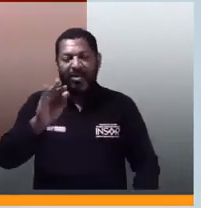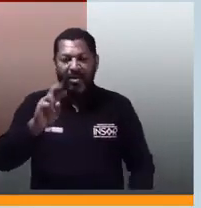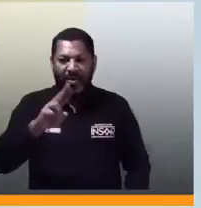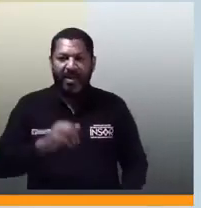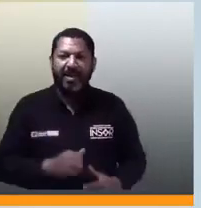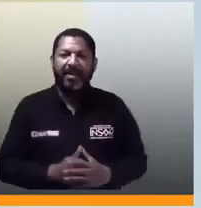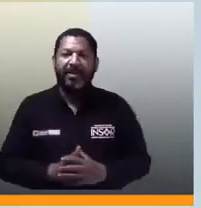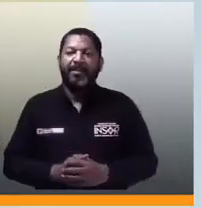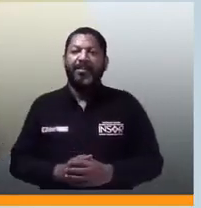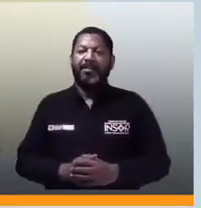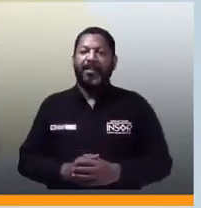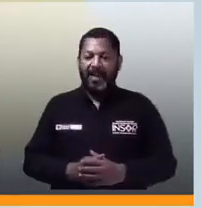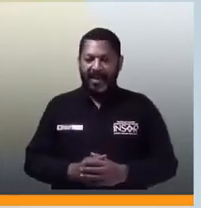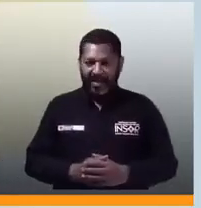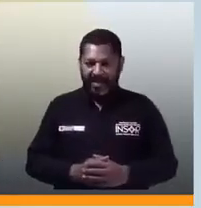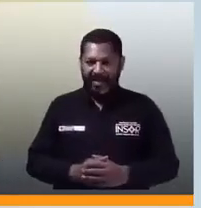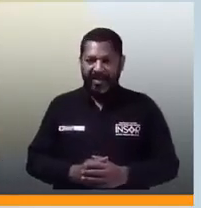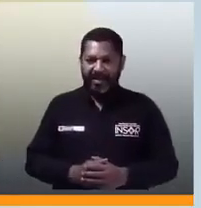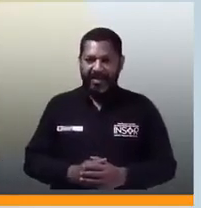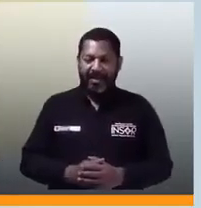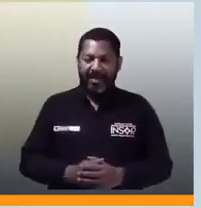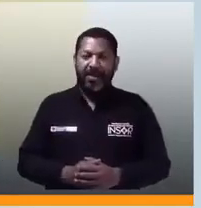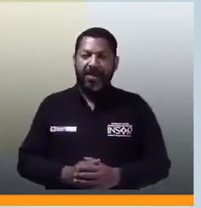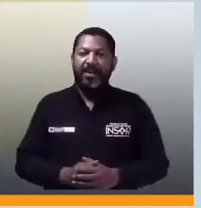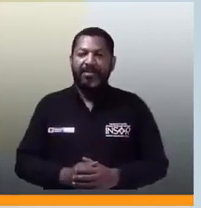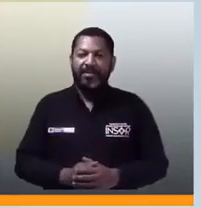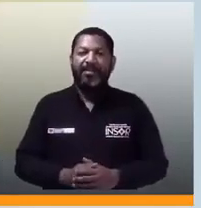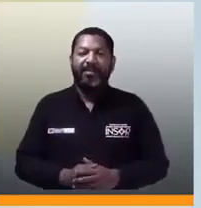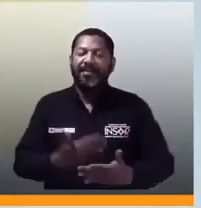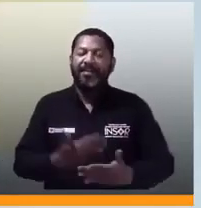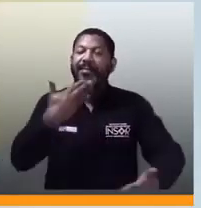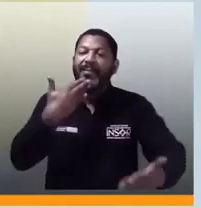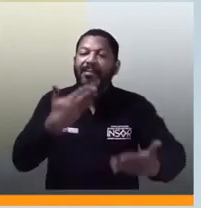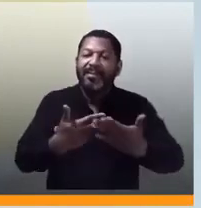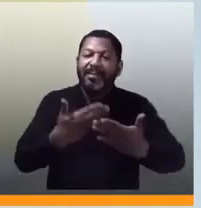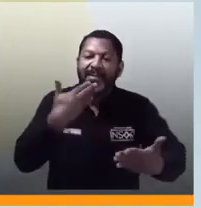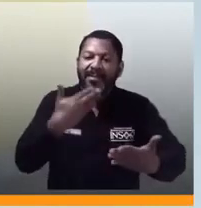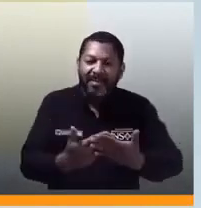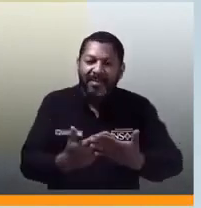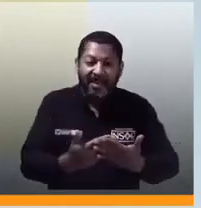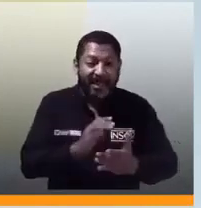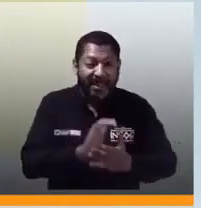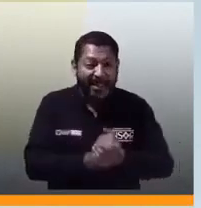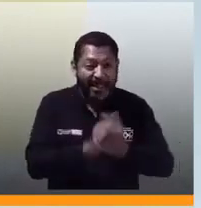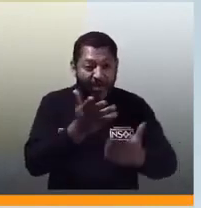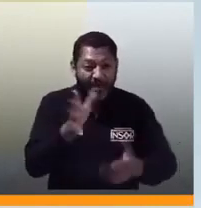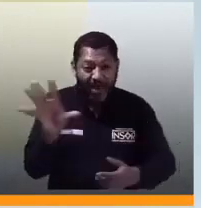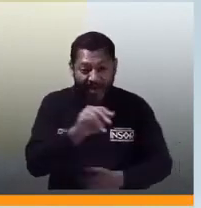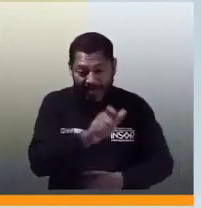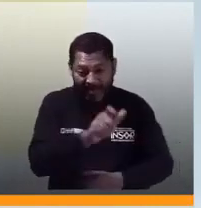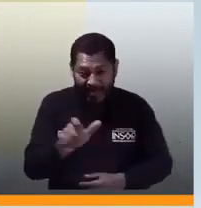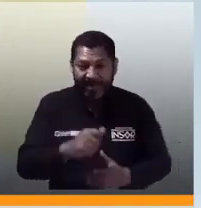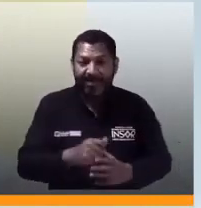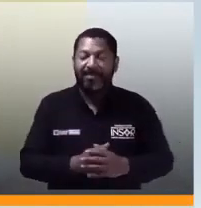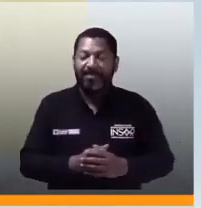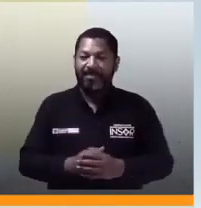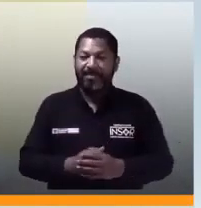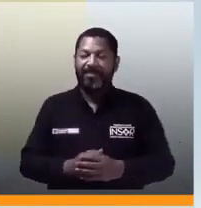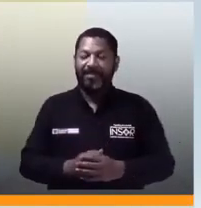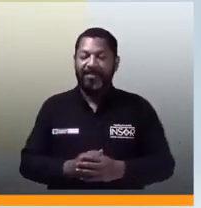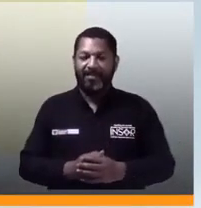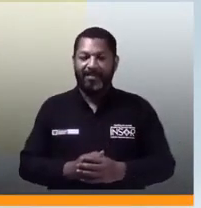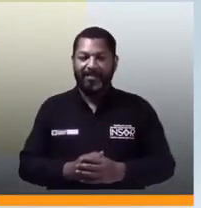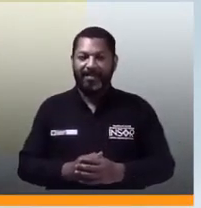Muchas gracias, Julia. Un saludo especial para ti, para todos los panelistas. Realmente,